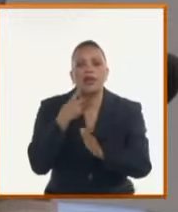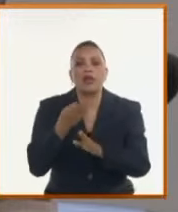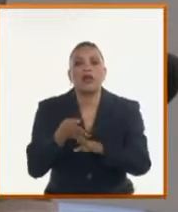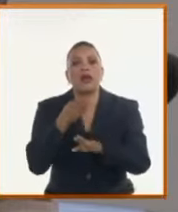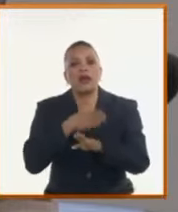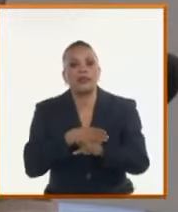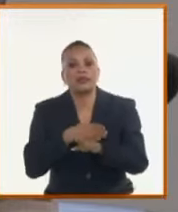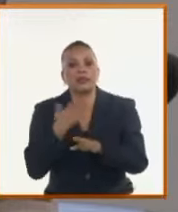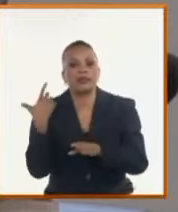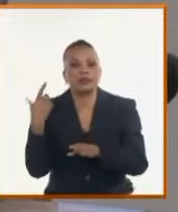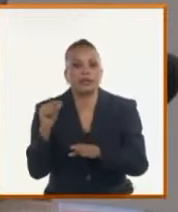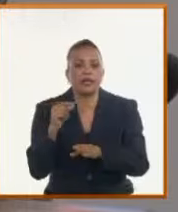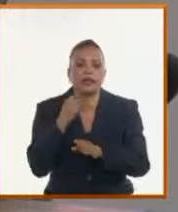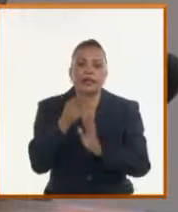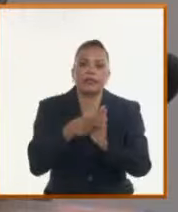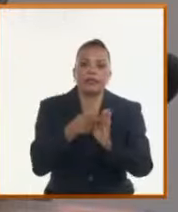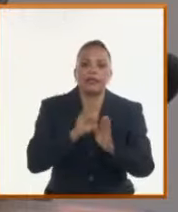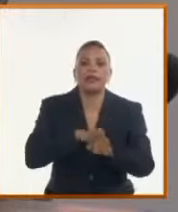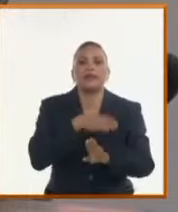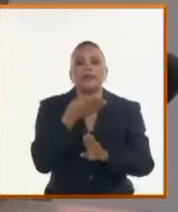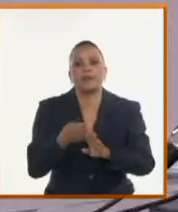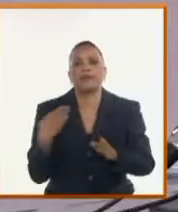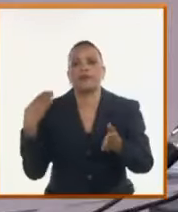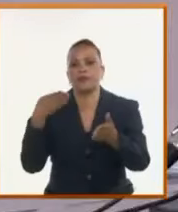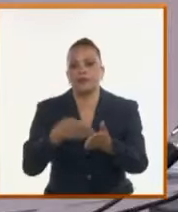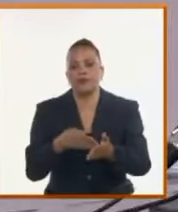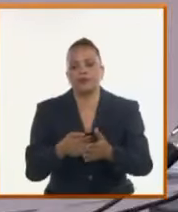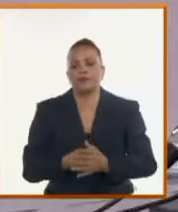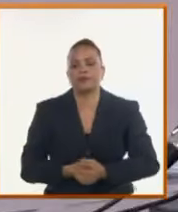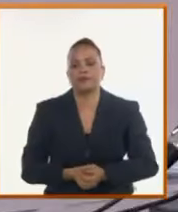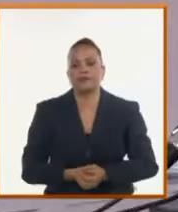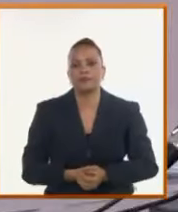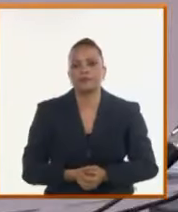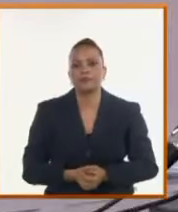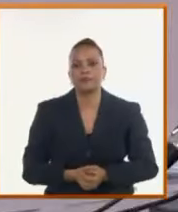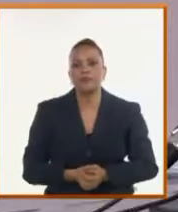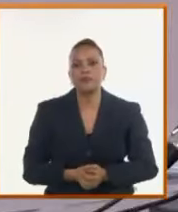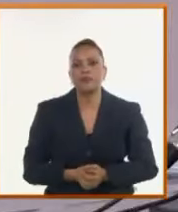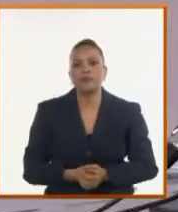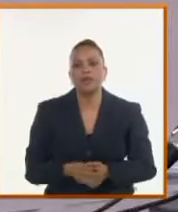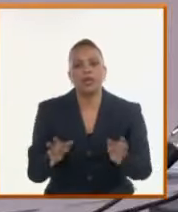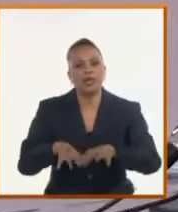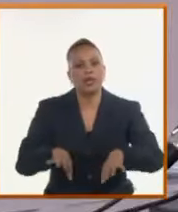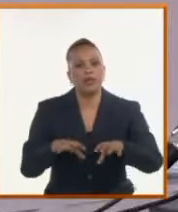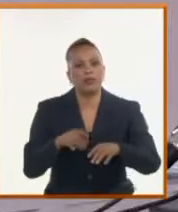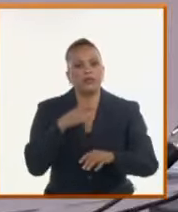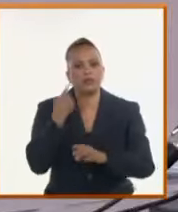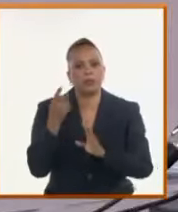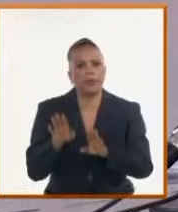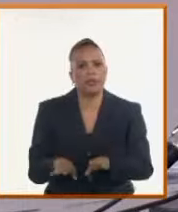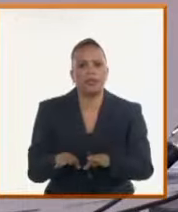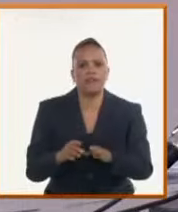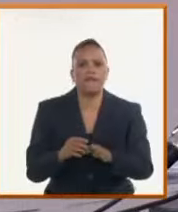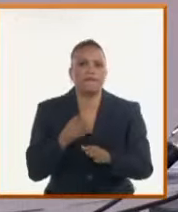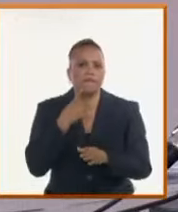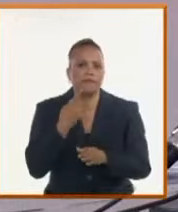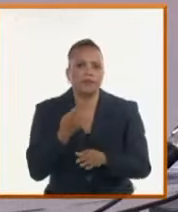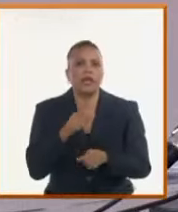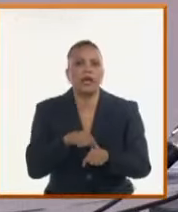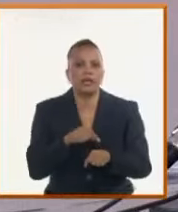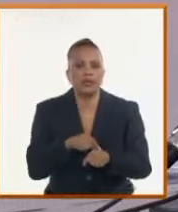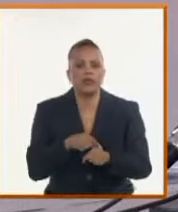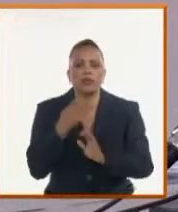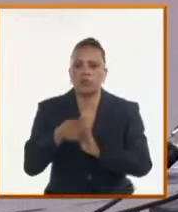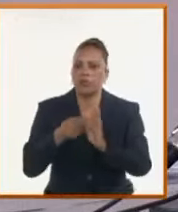a la llegada del tren a su destino entonces la situación hoy es no se suspenden viajes ahí están saliendo los